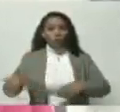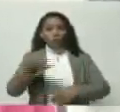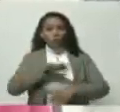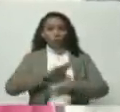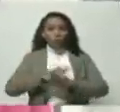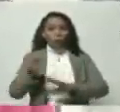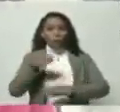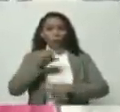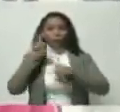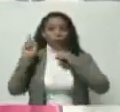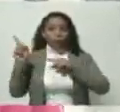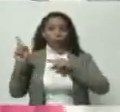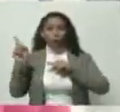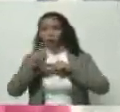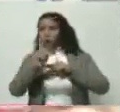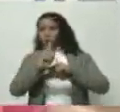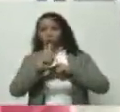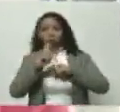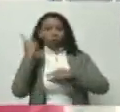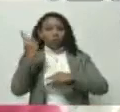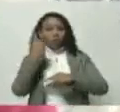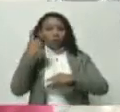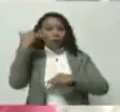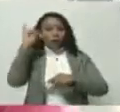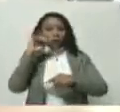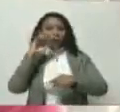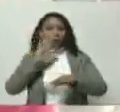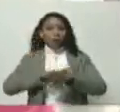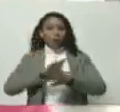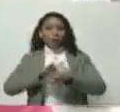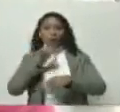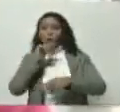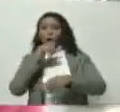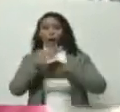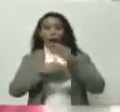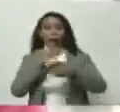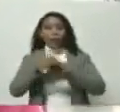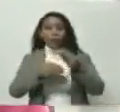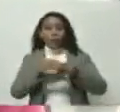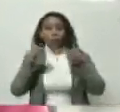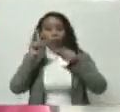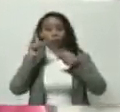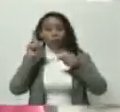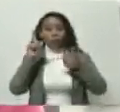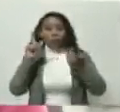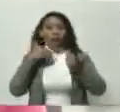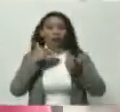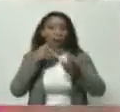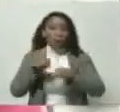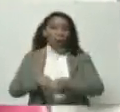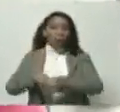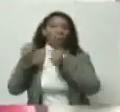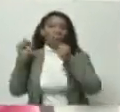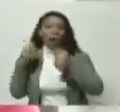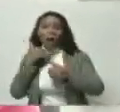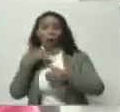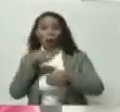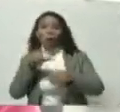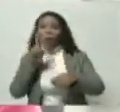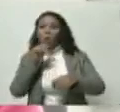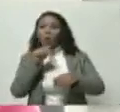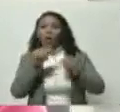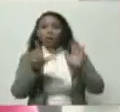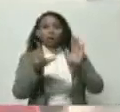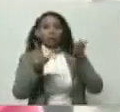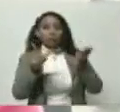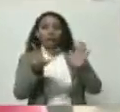además no es que no solamente no existen delitos, sino que no han cometido ningún tipo de delito. Nadie, porque no existen los delitos.